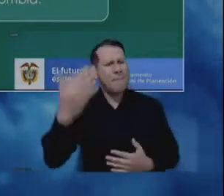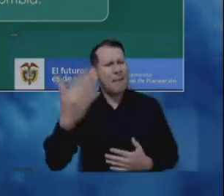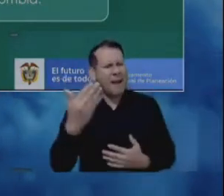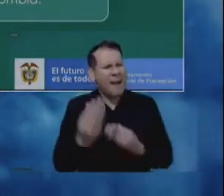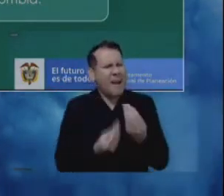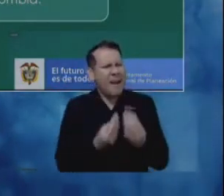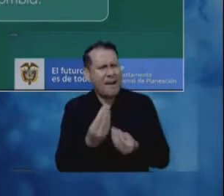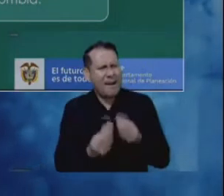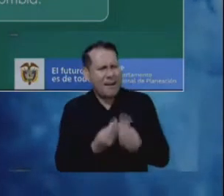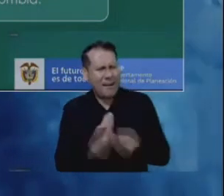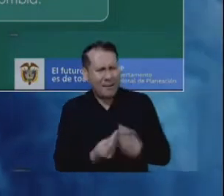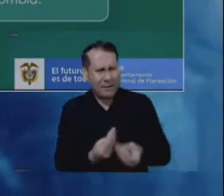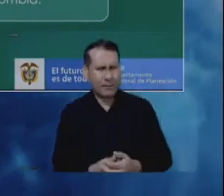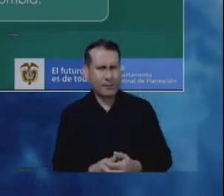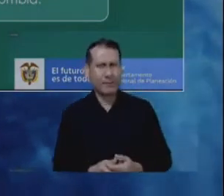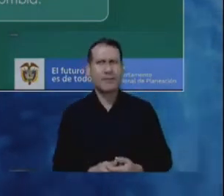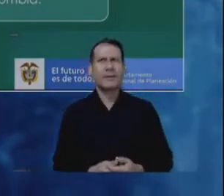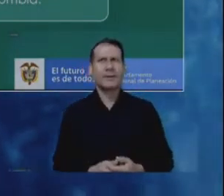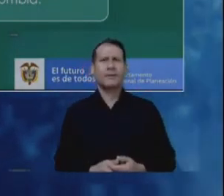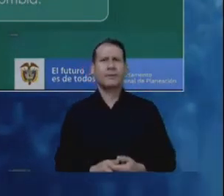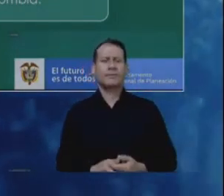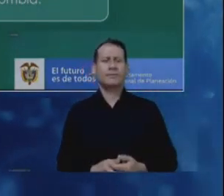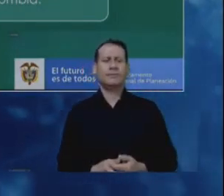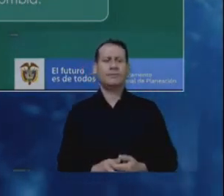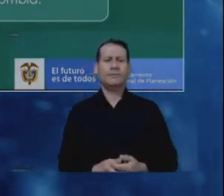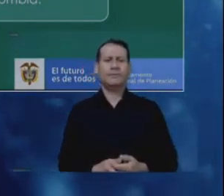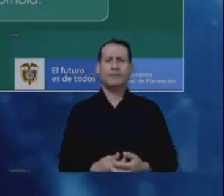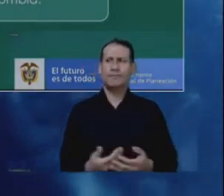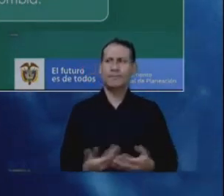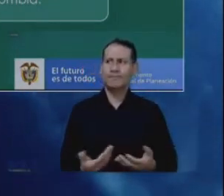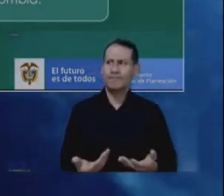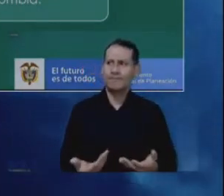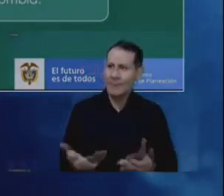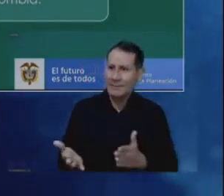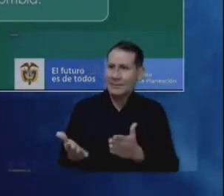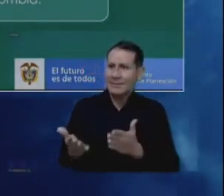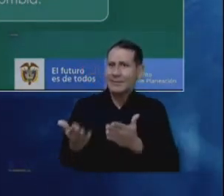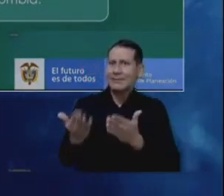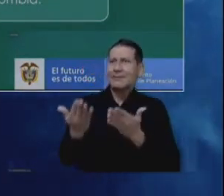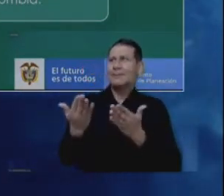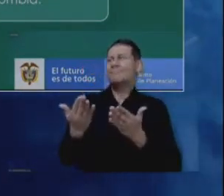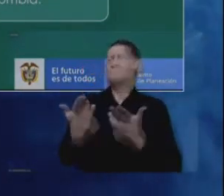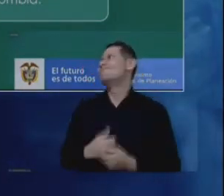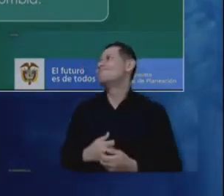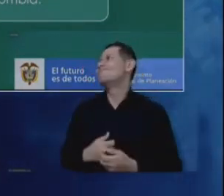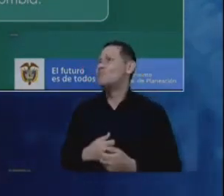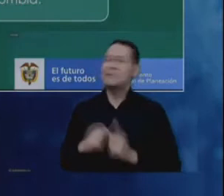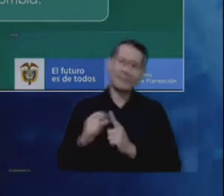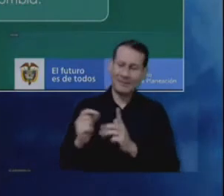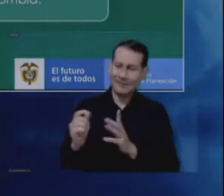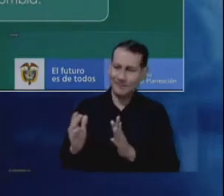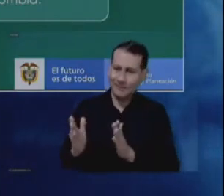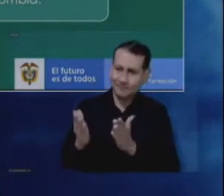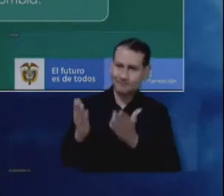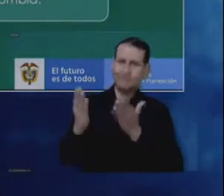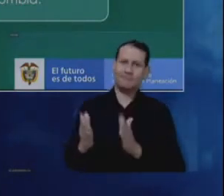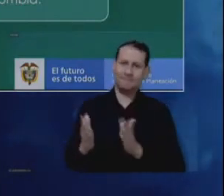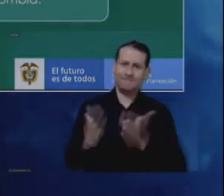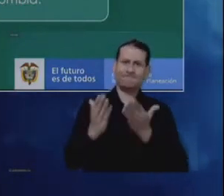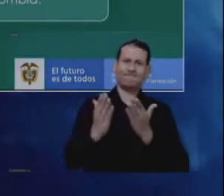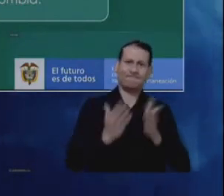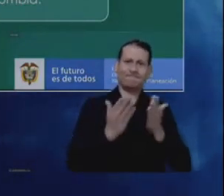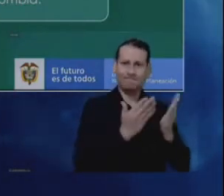nosotros definitivamente modernizar, si es que podríamos llamarlo esa forma, la gestión y uso eficiente del